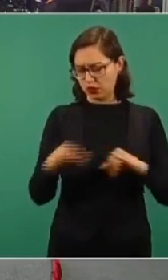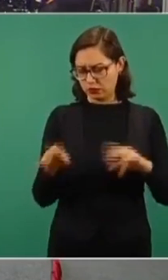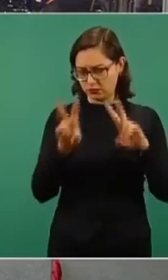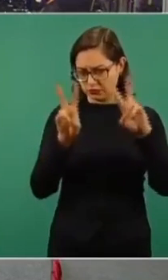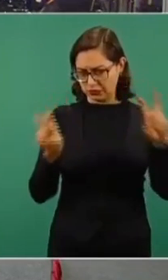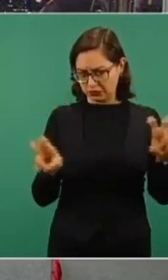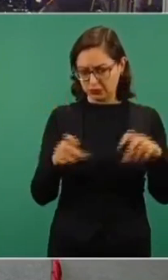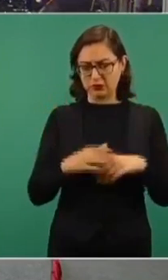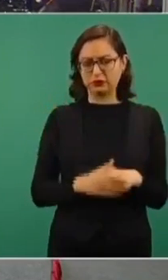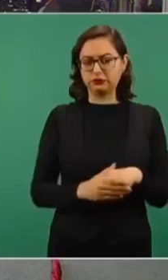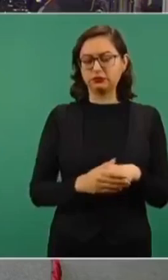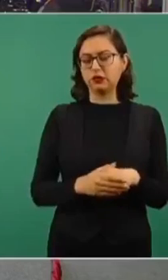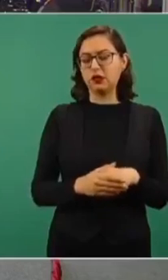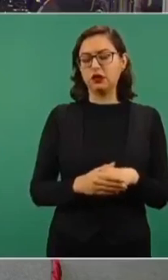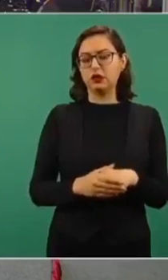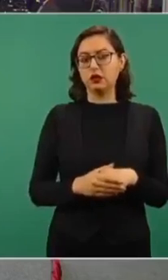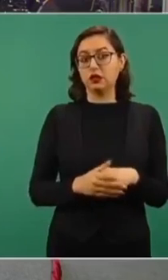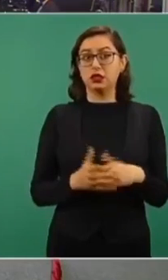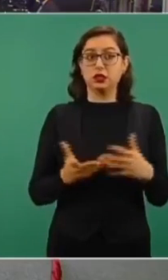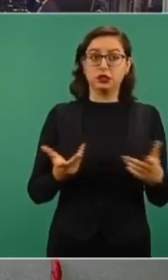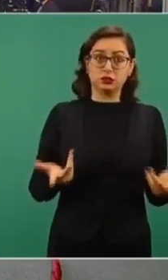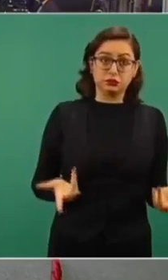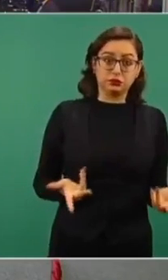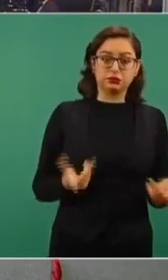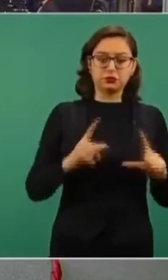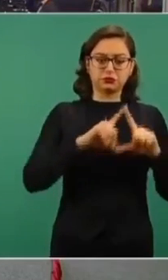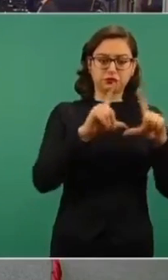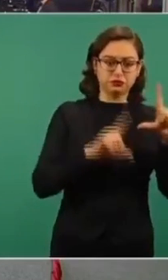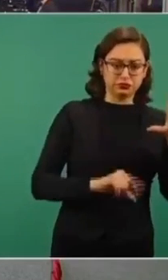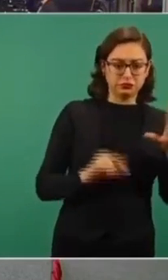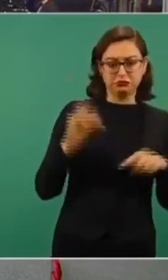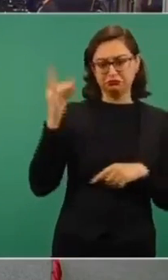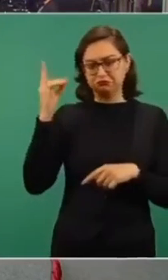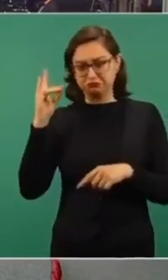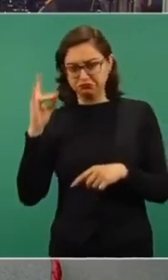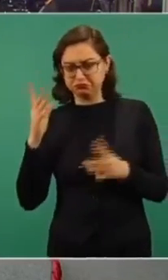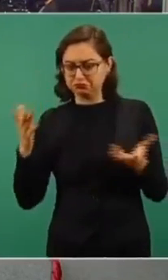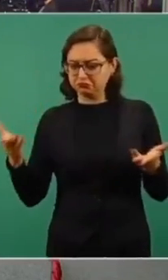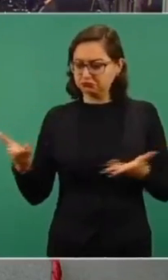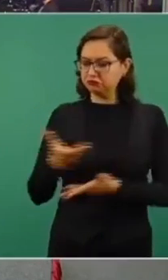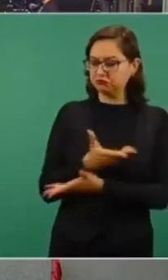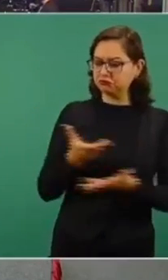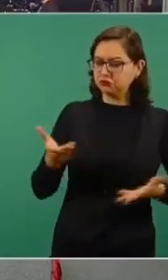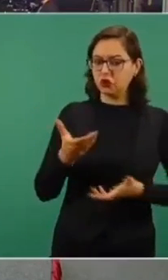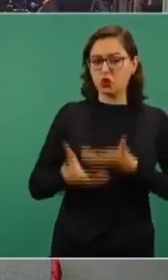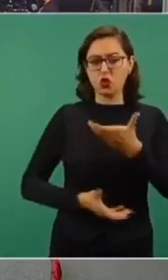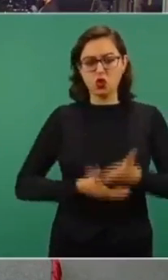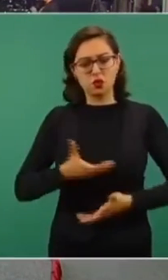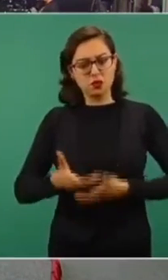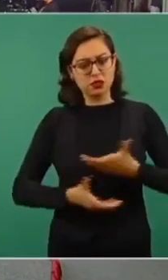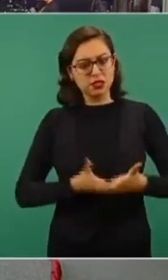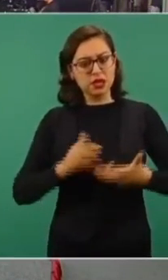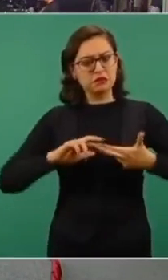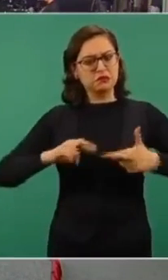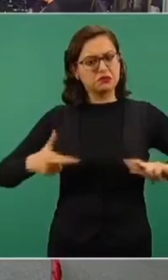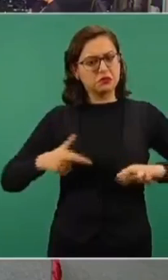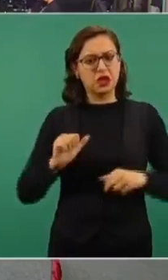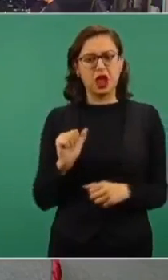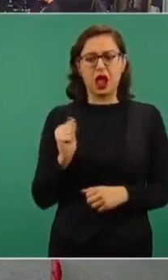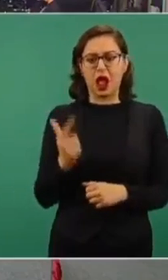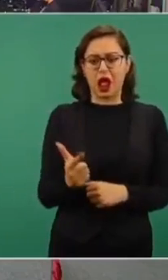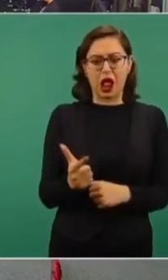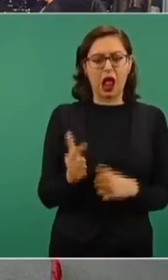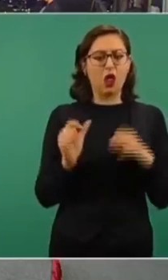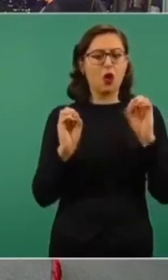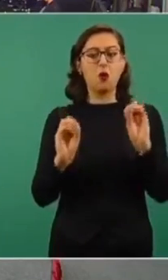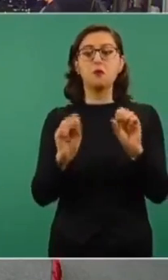el futuro inmediato, ya sea un acuerdo de cooperación económico, comercial, o incluso en el tema de